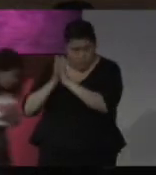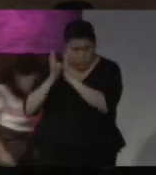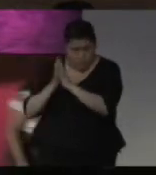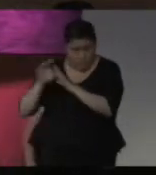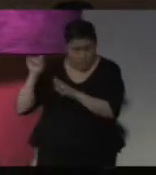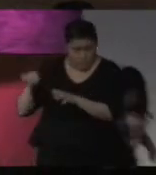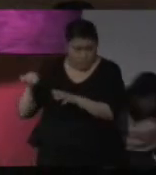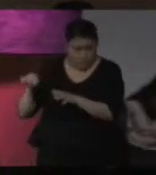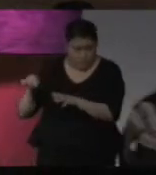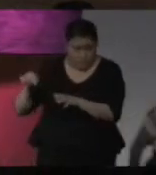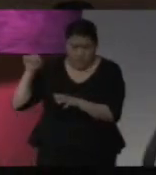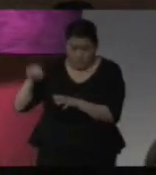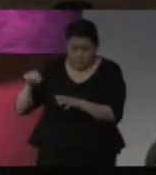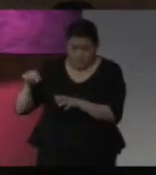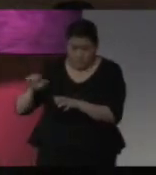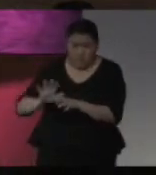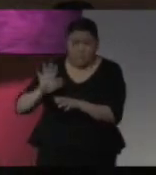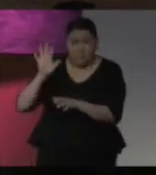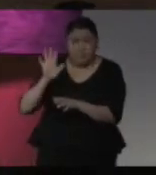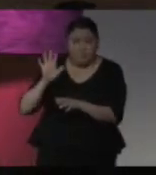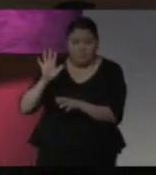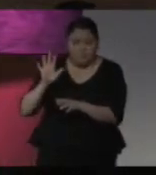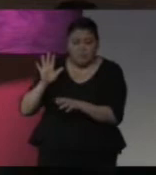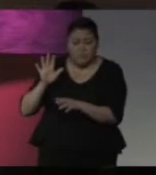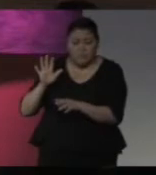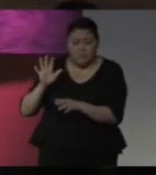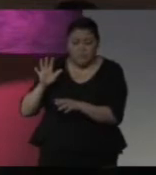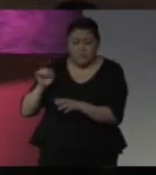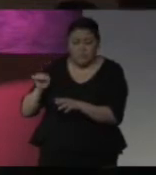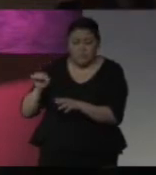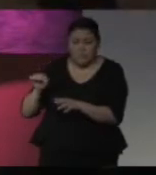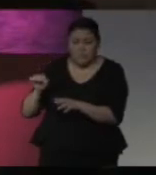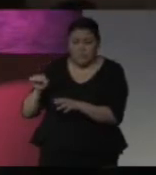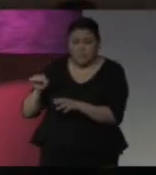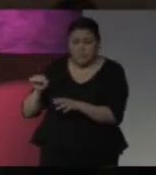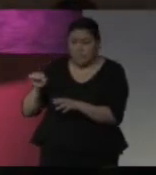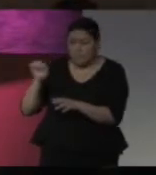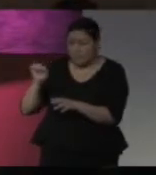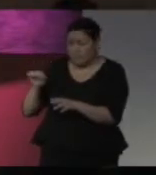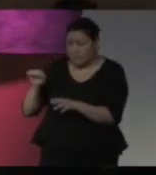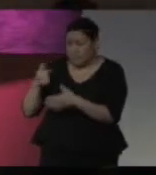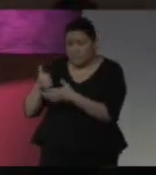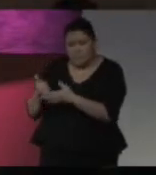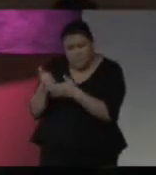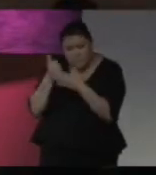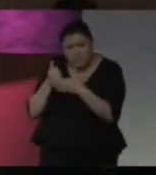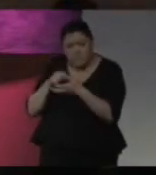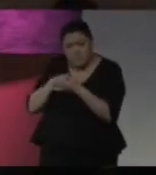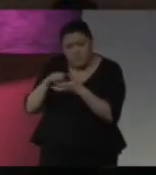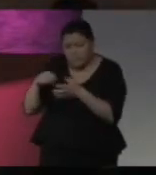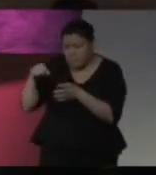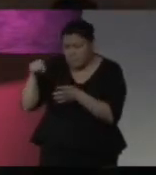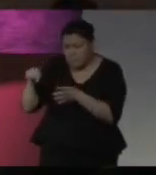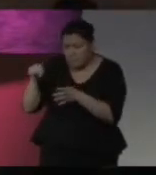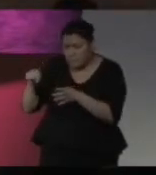pero esto de alguna manera no interfiere un poco con sus